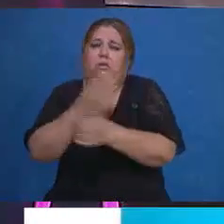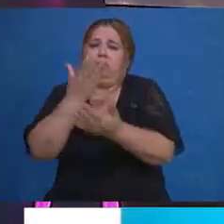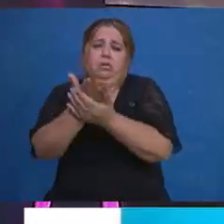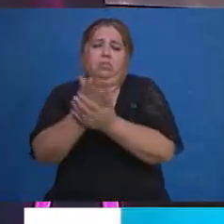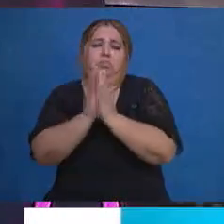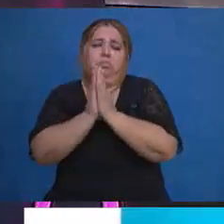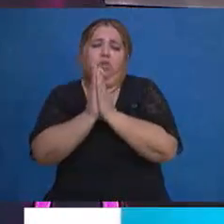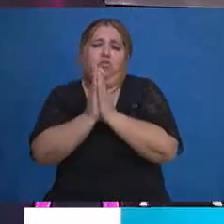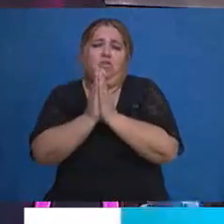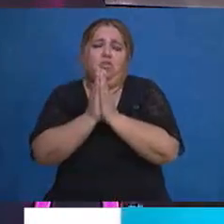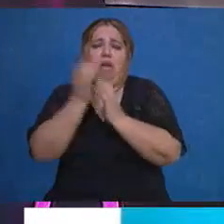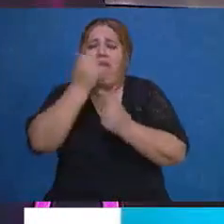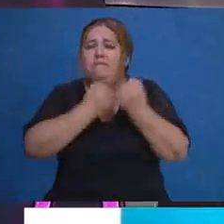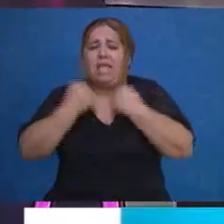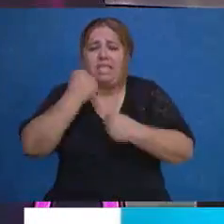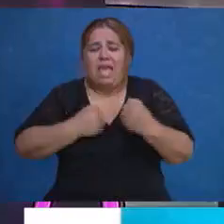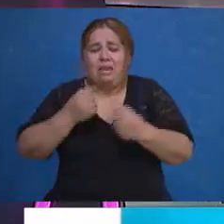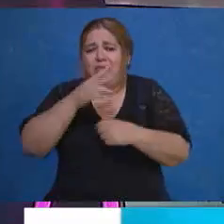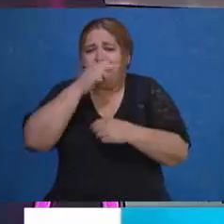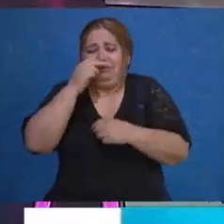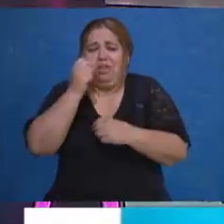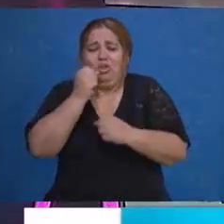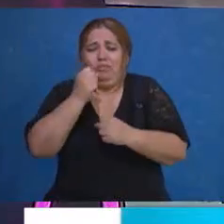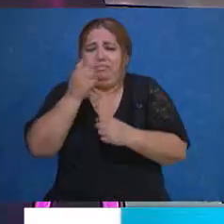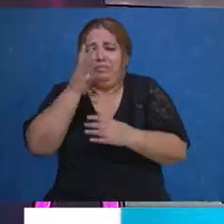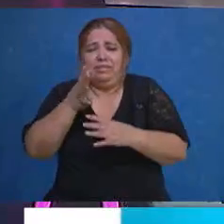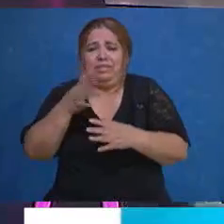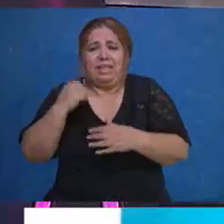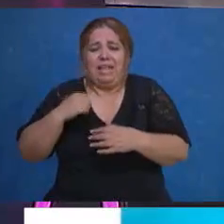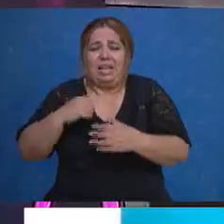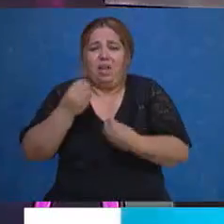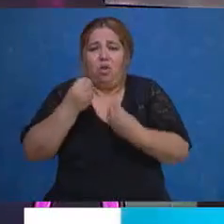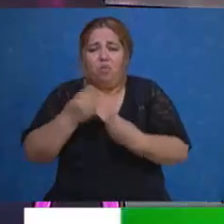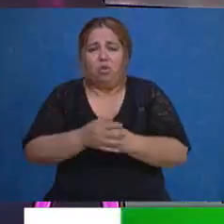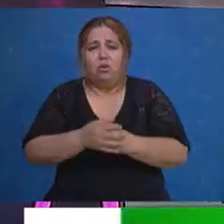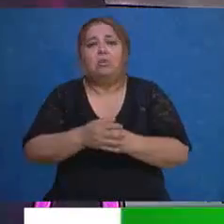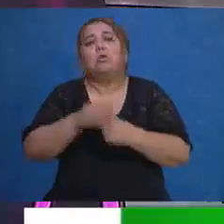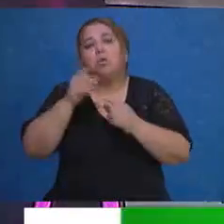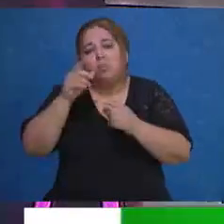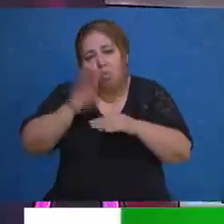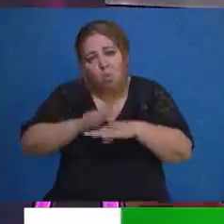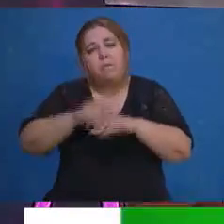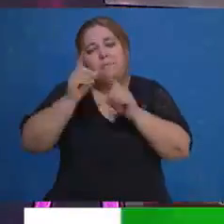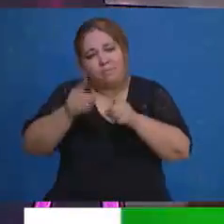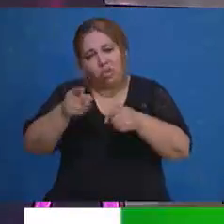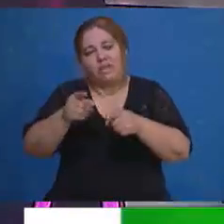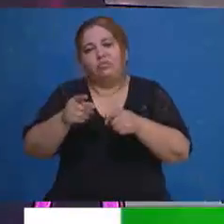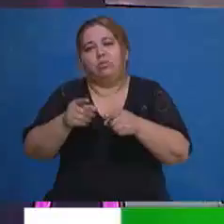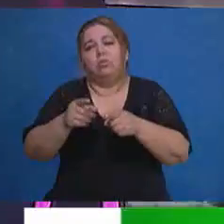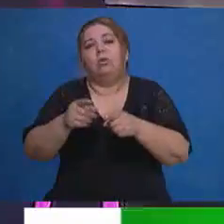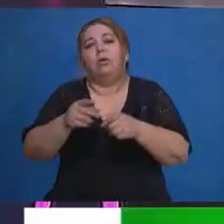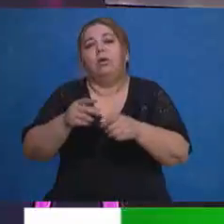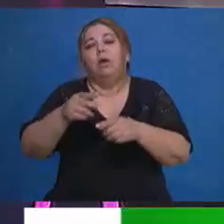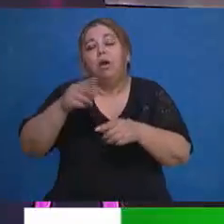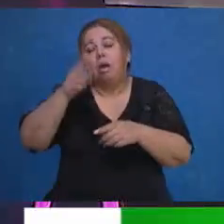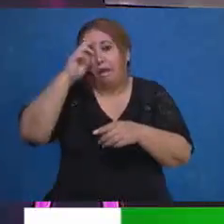lo bañara porque era una situación insostenible. Esto habría sido el motivo por el cual enfermeros,